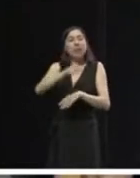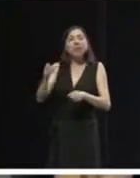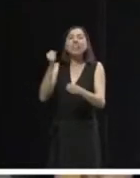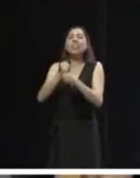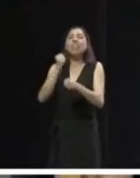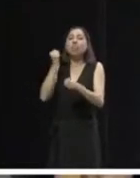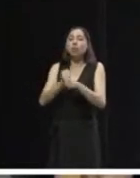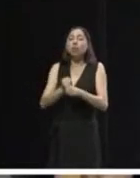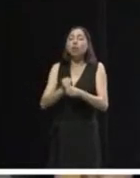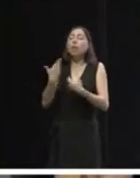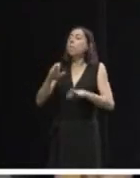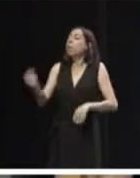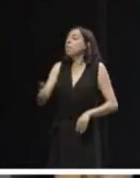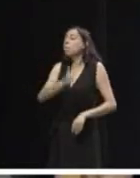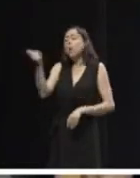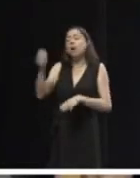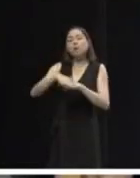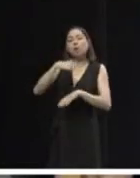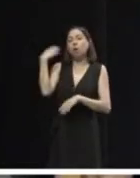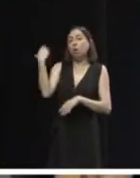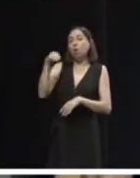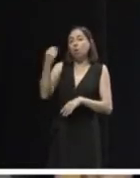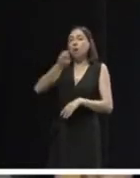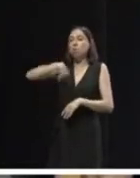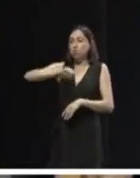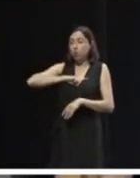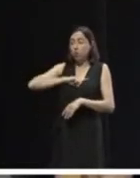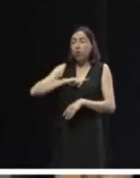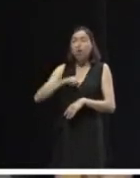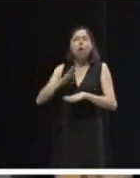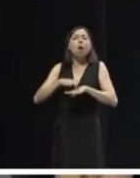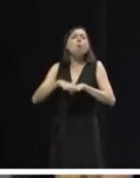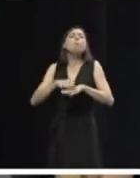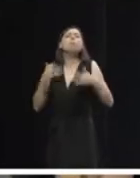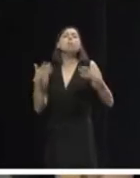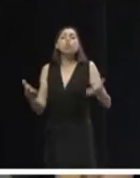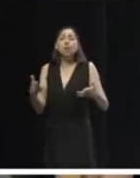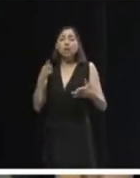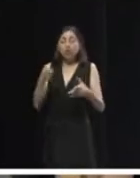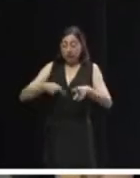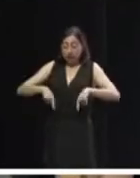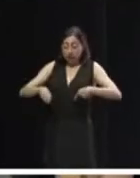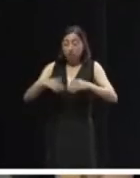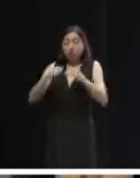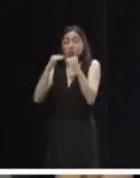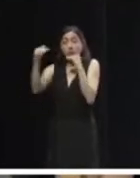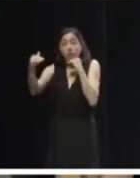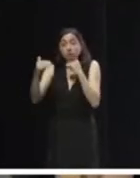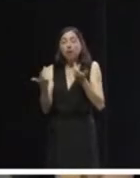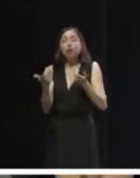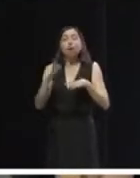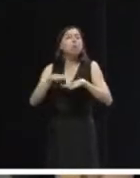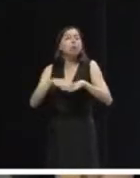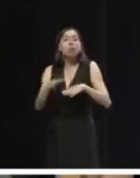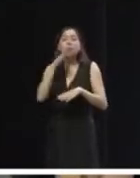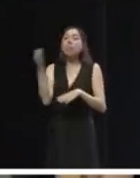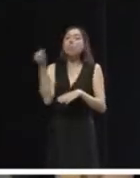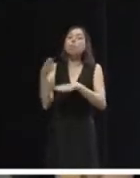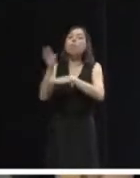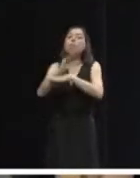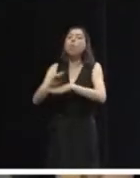para nuestra juventud. ¿Por qué necesitamos ese transporte sostenible? Porque debemos cuidar el medio